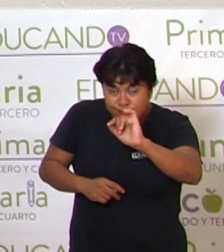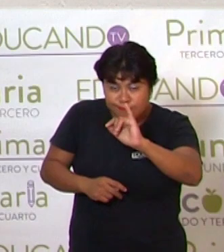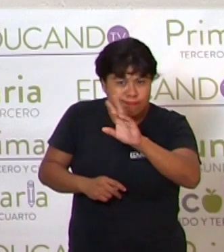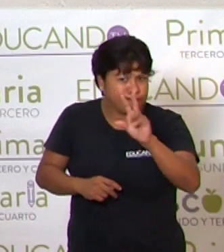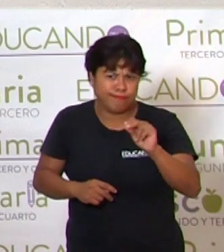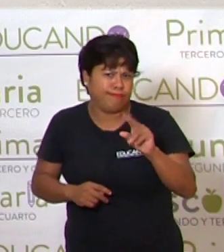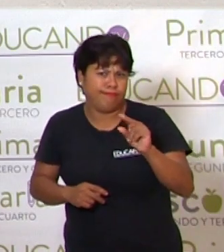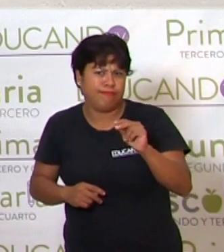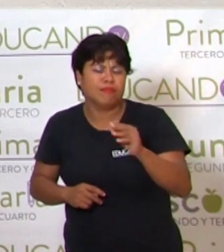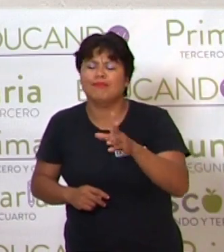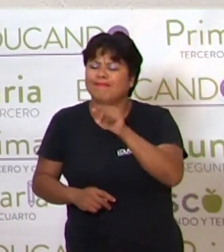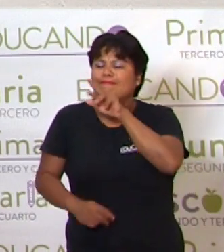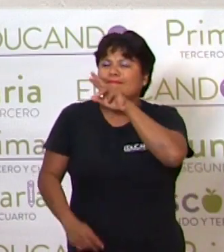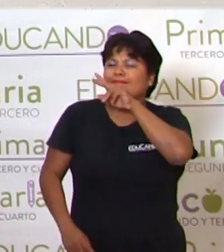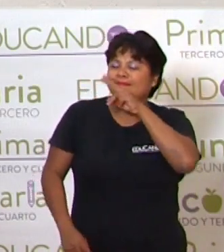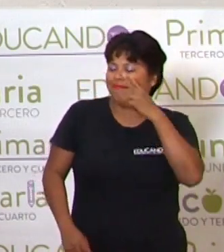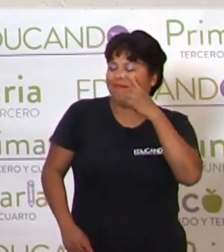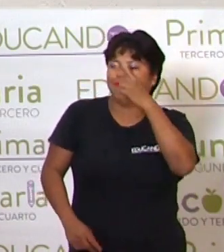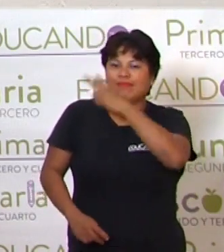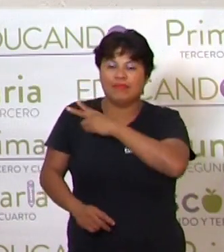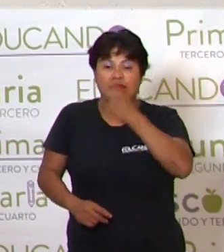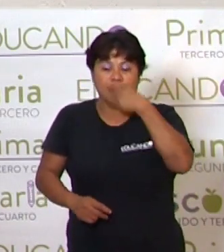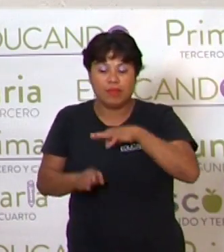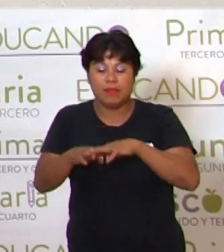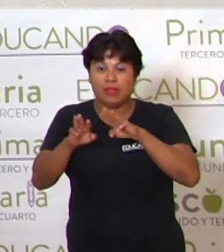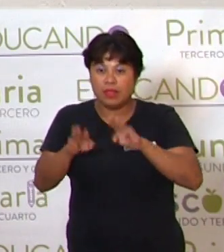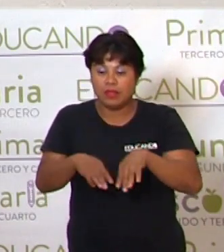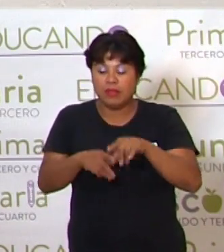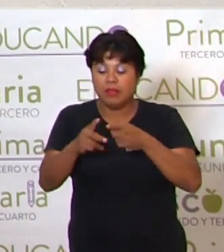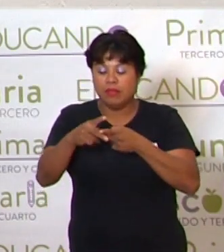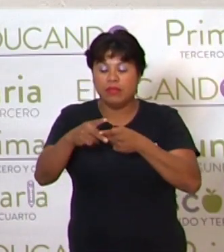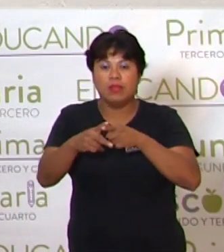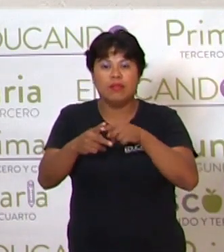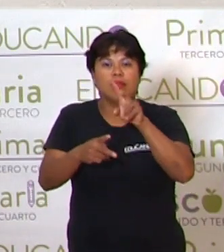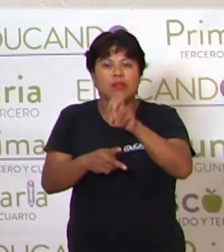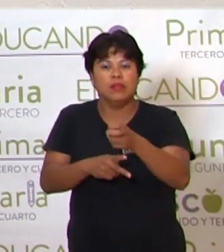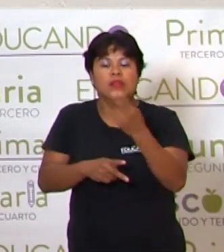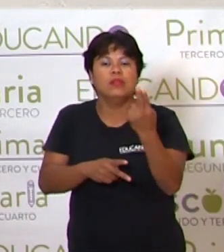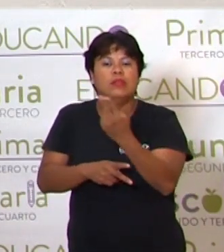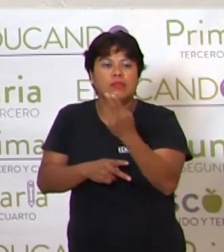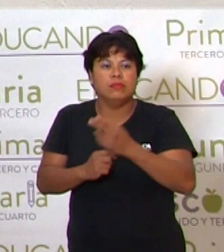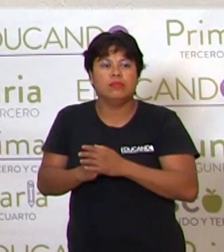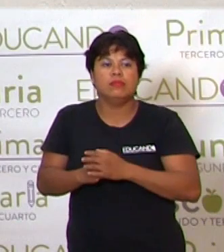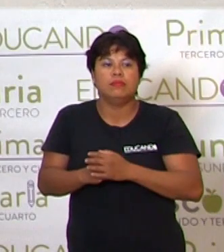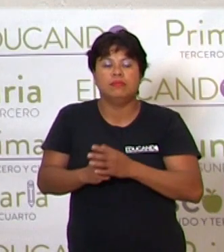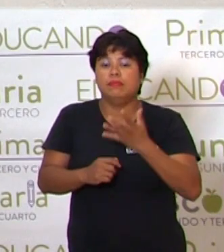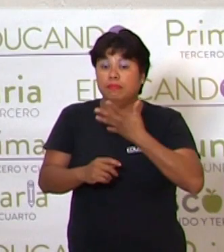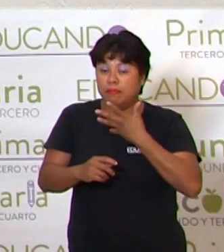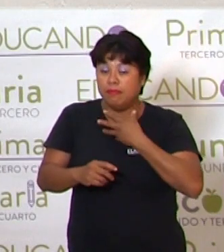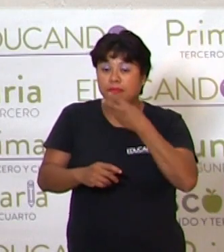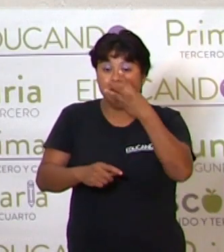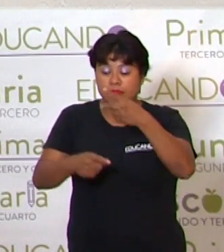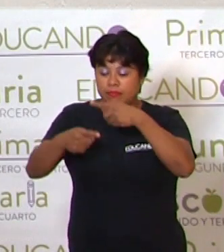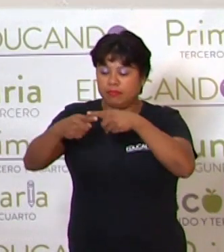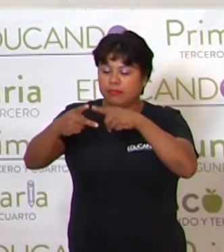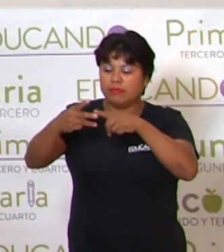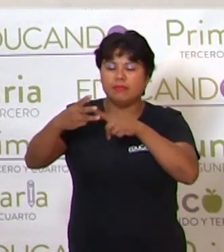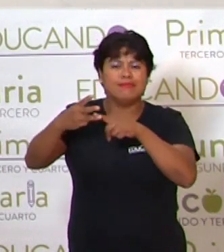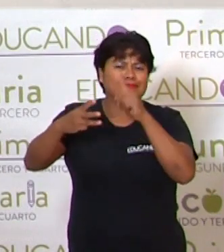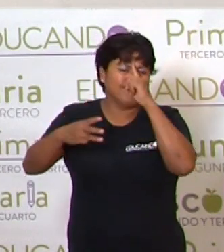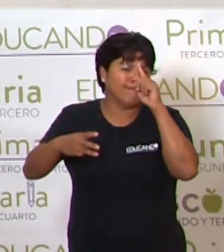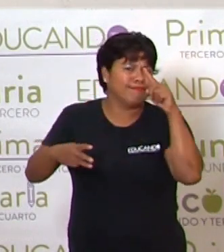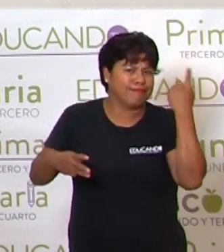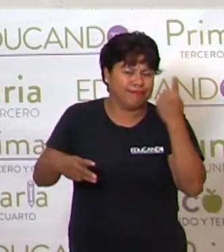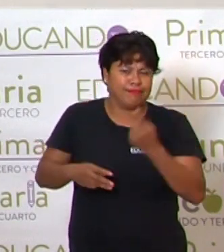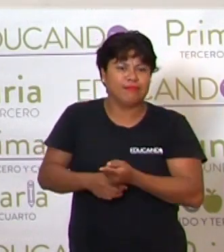te preocupes, observa. Para medir un ángulo es necesario seguir tres pasos muy sencillos.